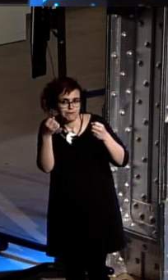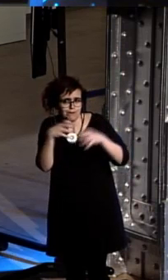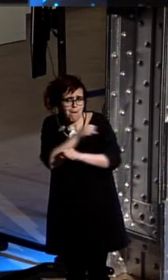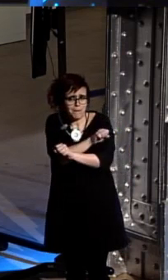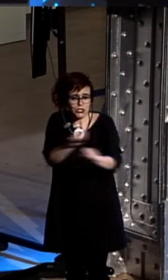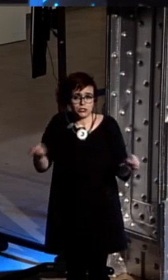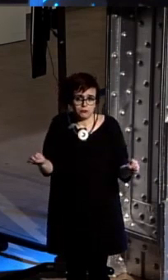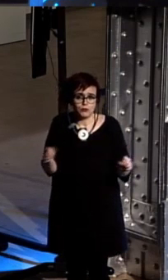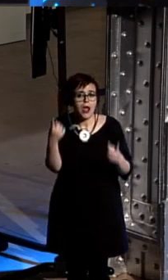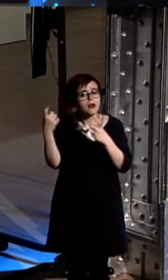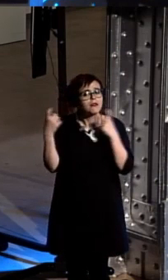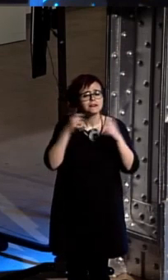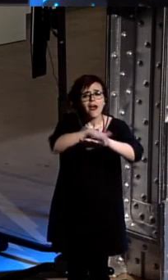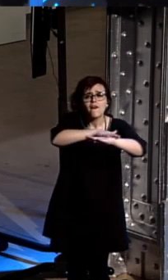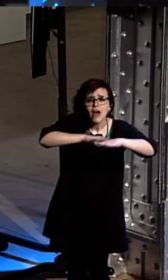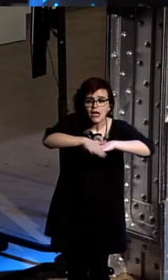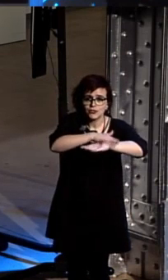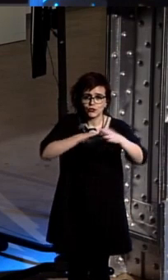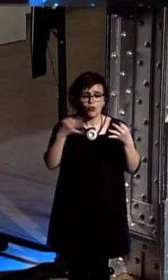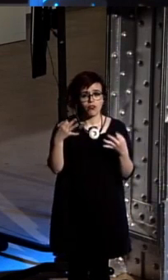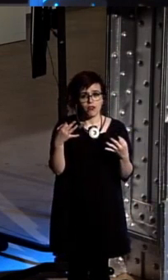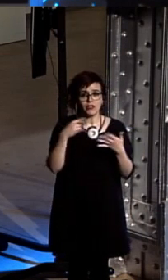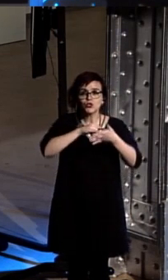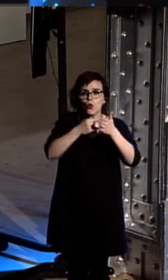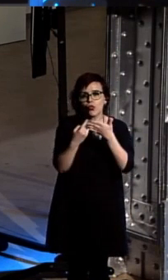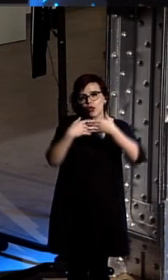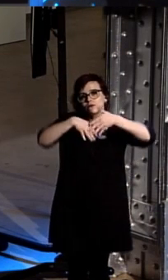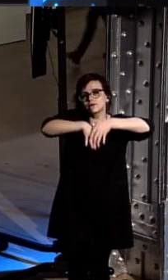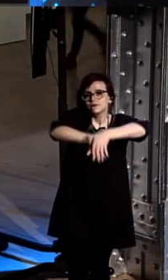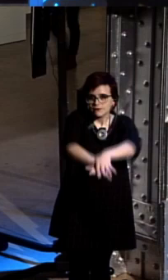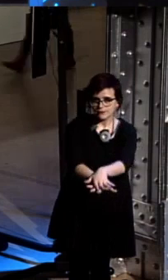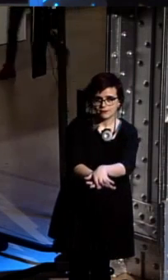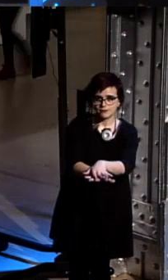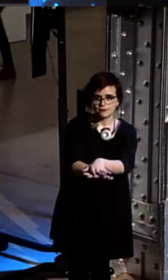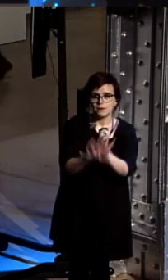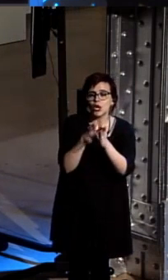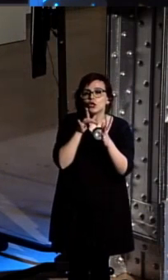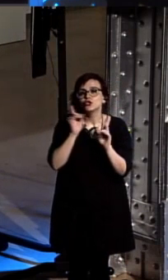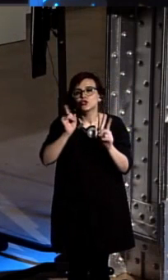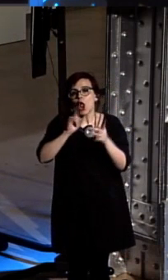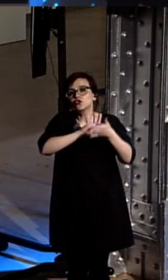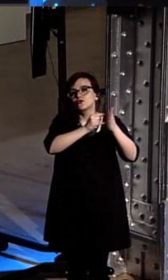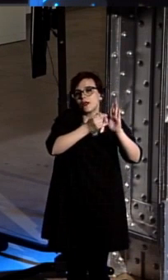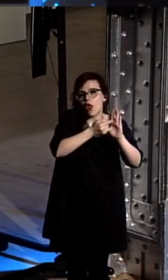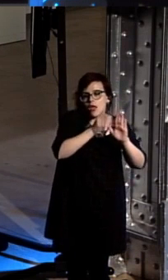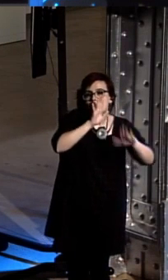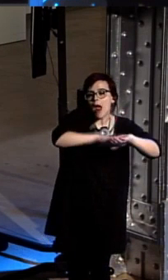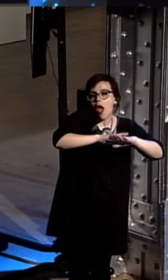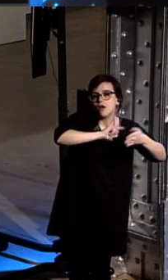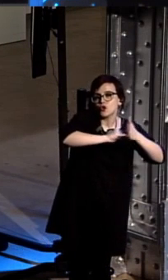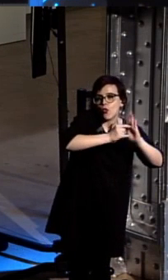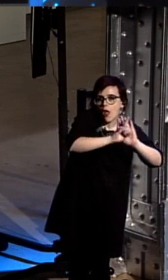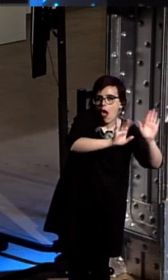es fundamental que la incorporemos en la solución, pero no es la solución, es parte de la solución. Hay otras